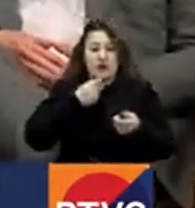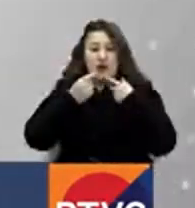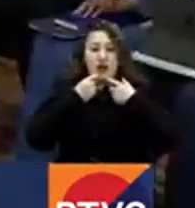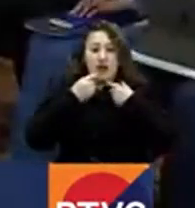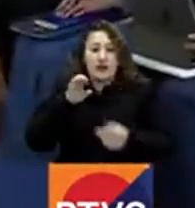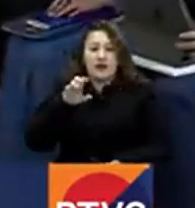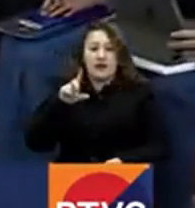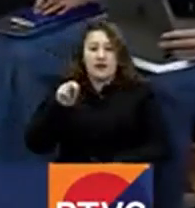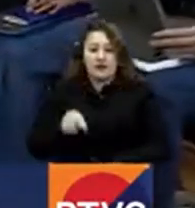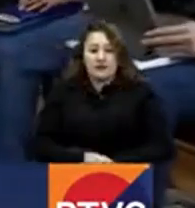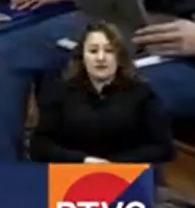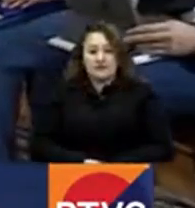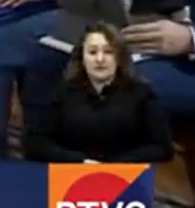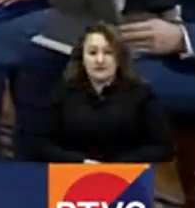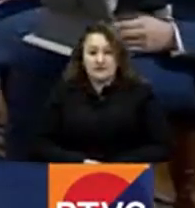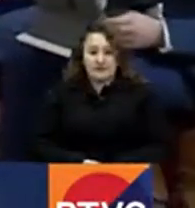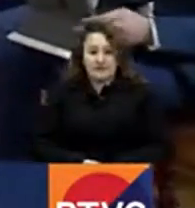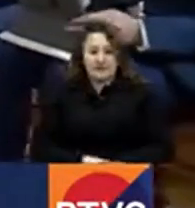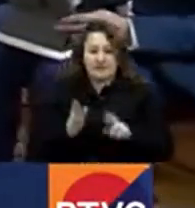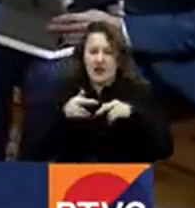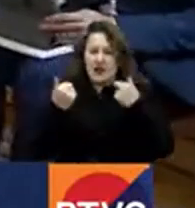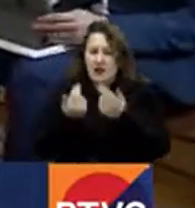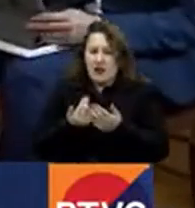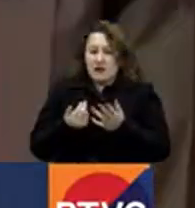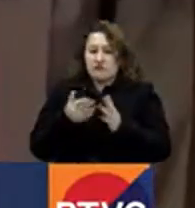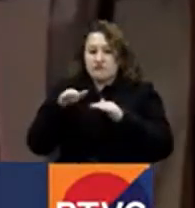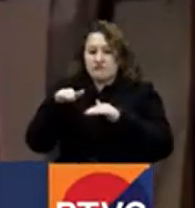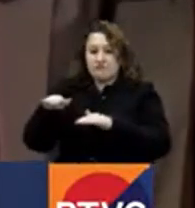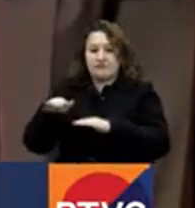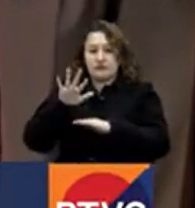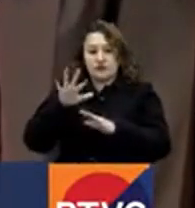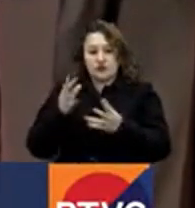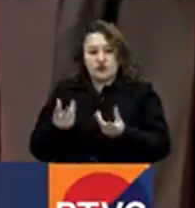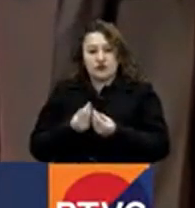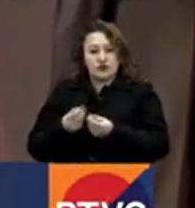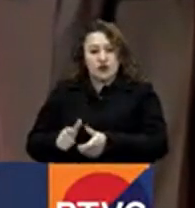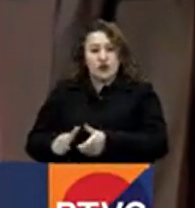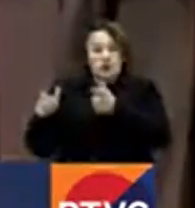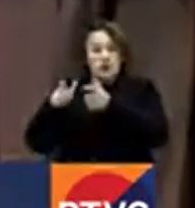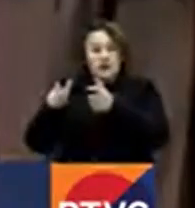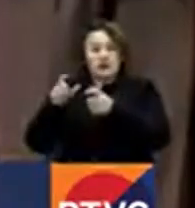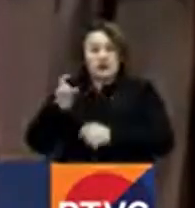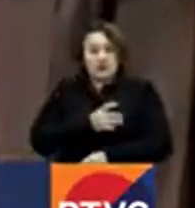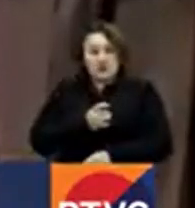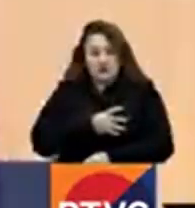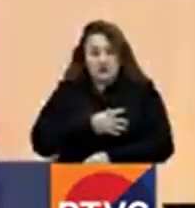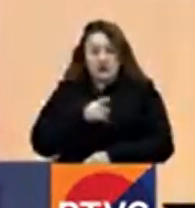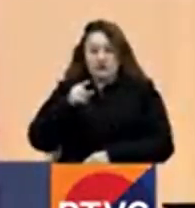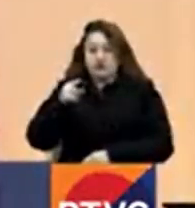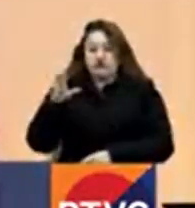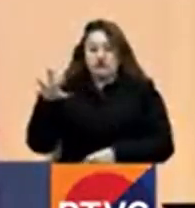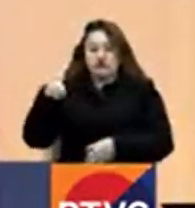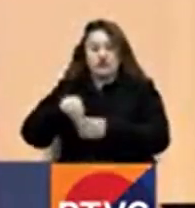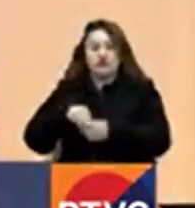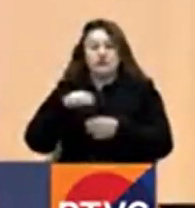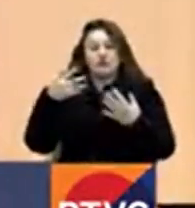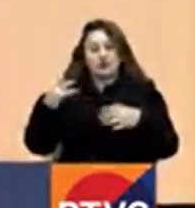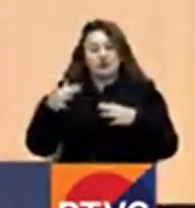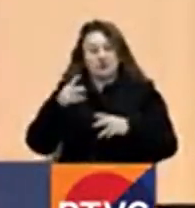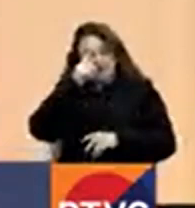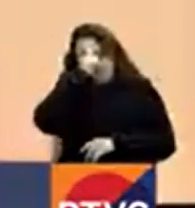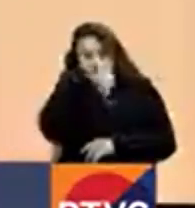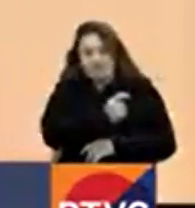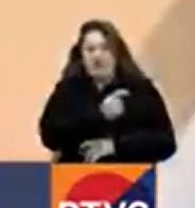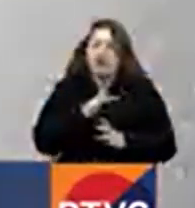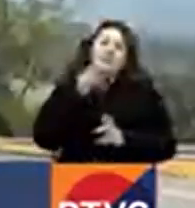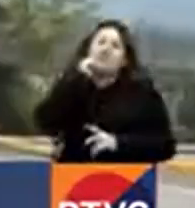ELN. Se reunió con representantes del Congreso chileno y fue declarado huésped ilustre de Santiago. Mañana visitará tribunales